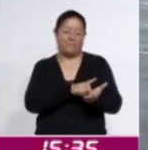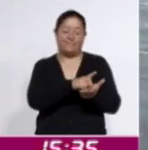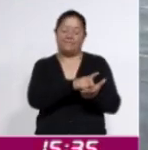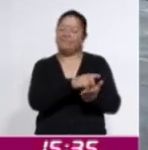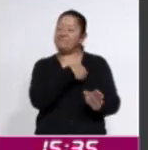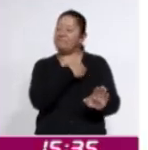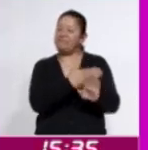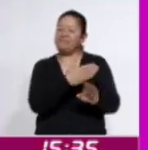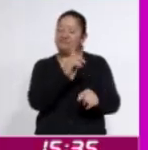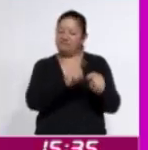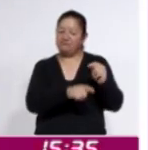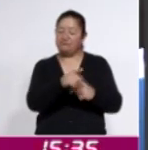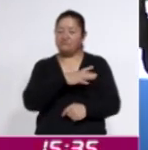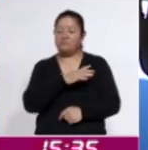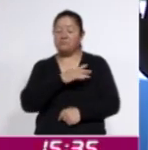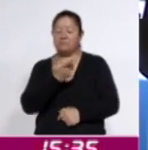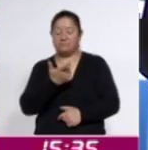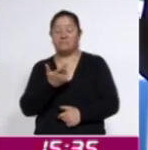adolescentes.